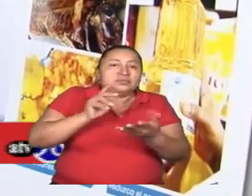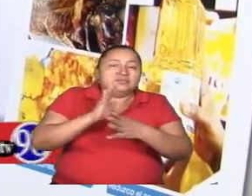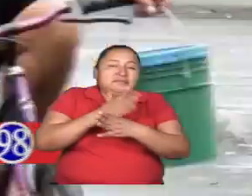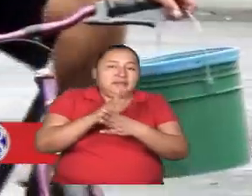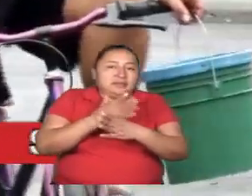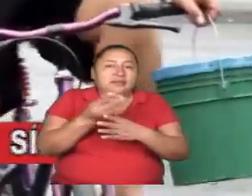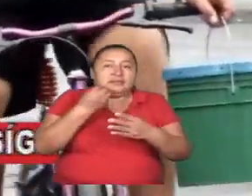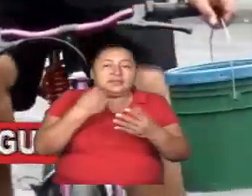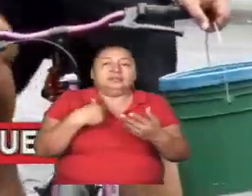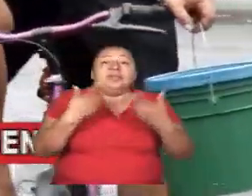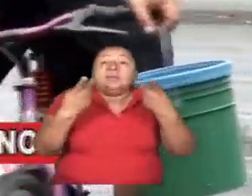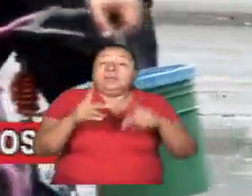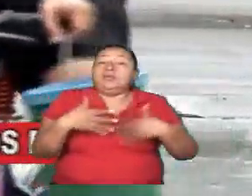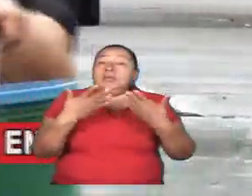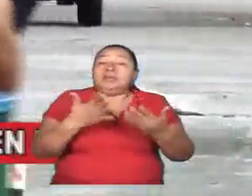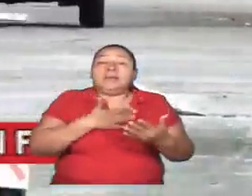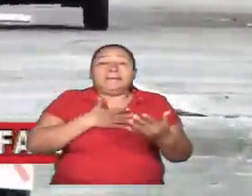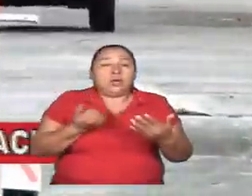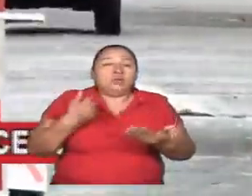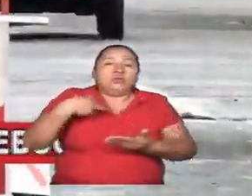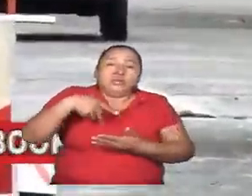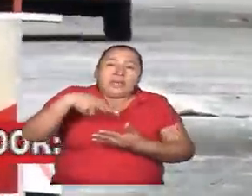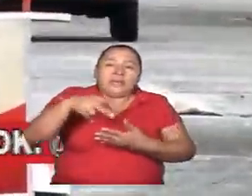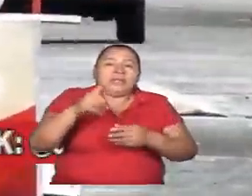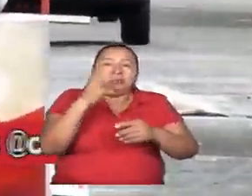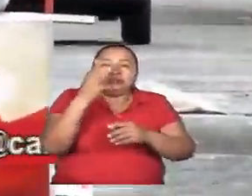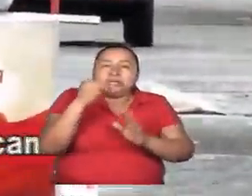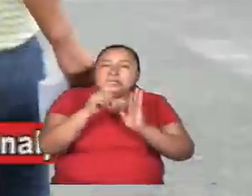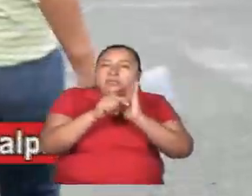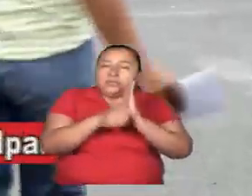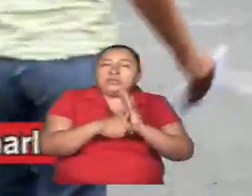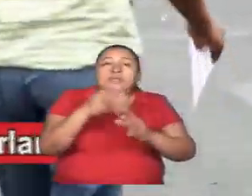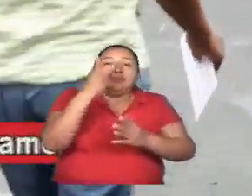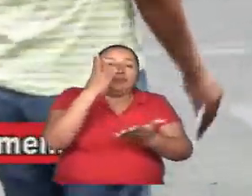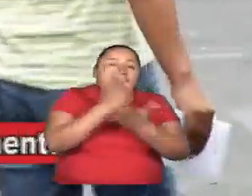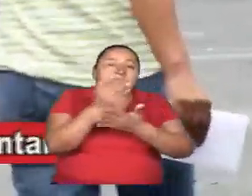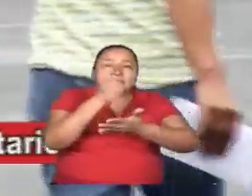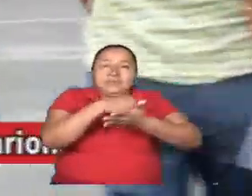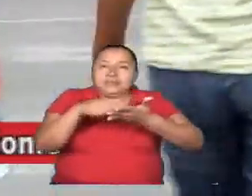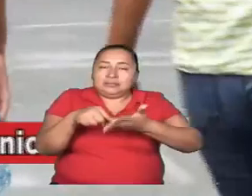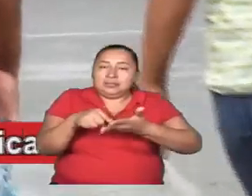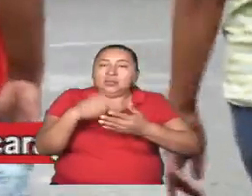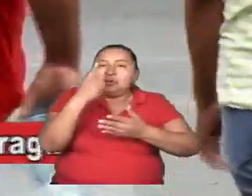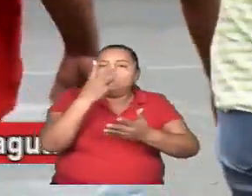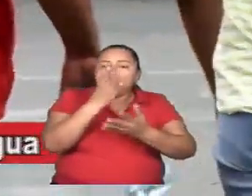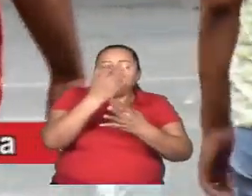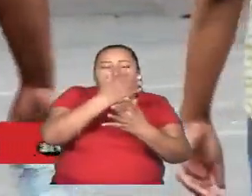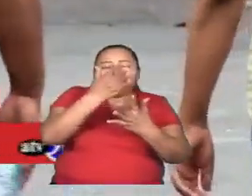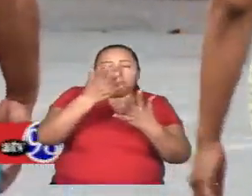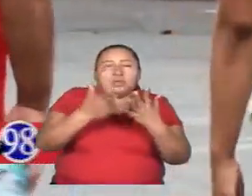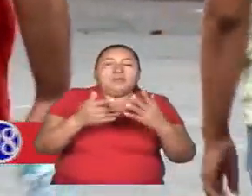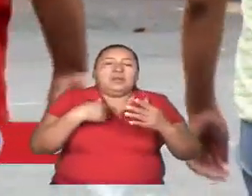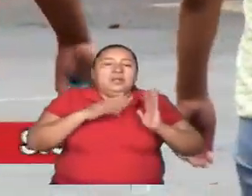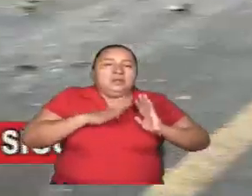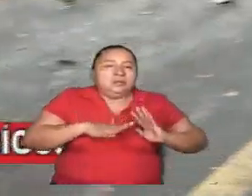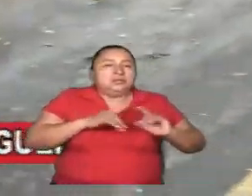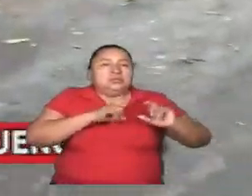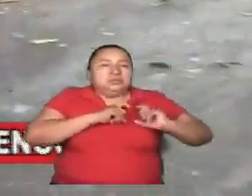paciente. Además, se recomienda caminar media hora, al menos 3 veces por semana, para evitar enfermedades